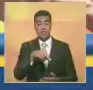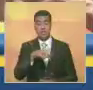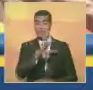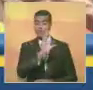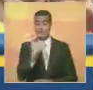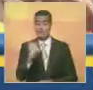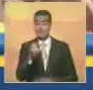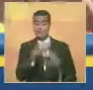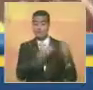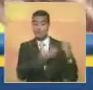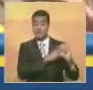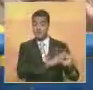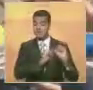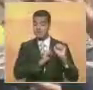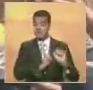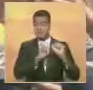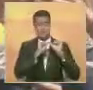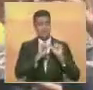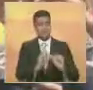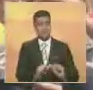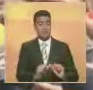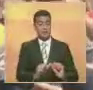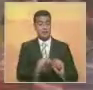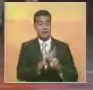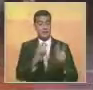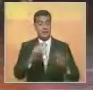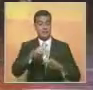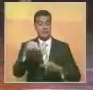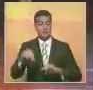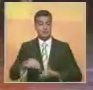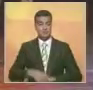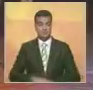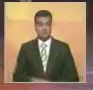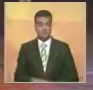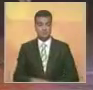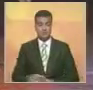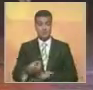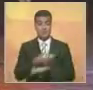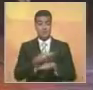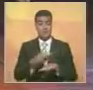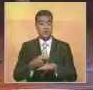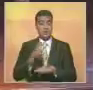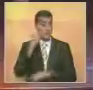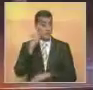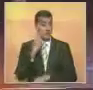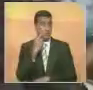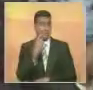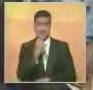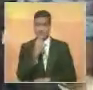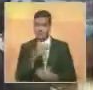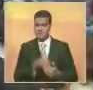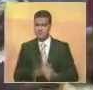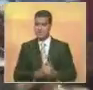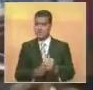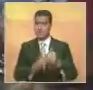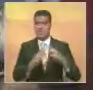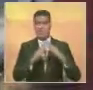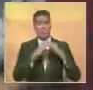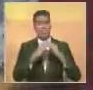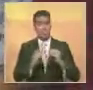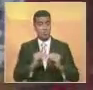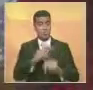esta dirección hay que reforzarla mantener la paz nacional el gobernador del estado Bolívar Francisco Rangel Gómez llamó a Los Seguidores del presidente